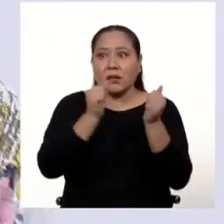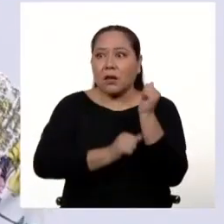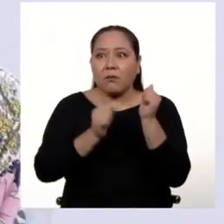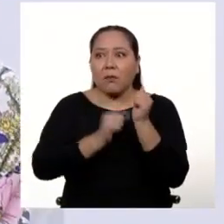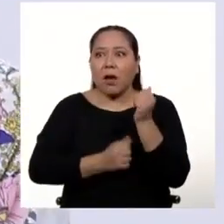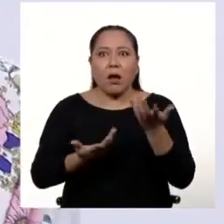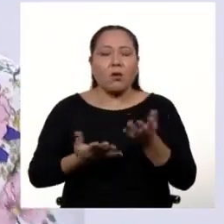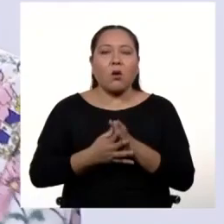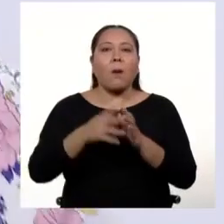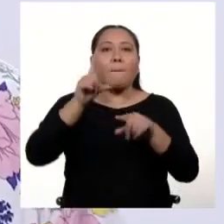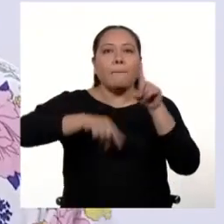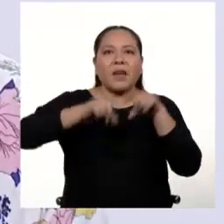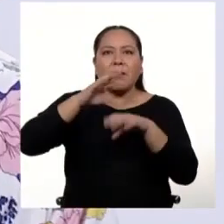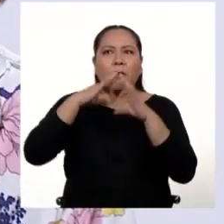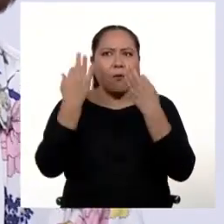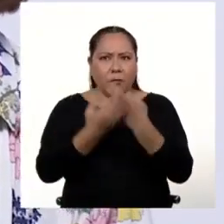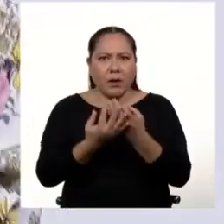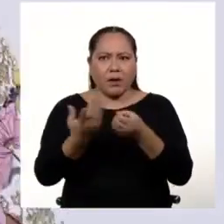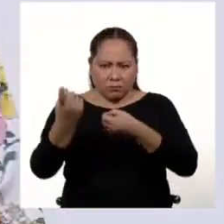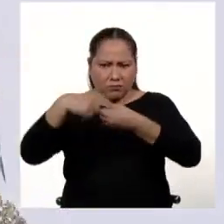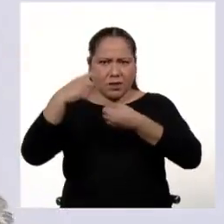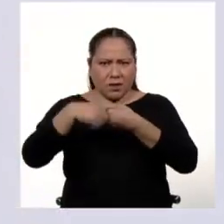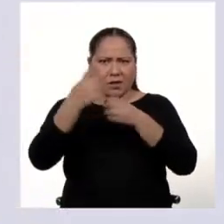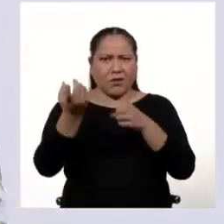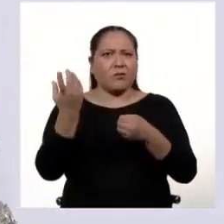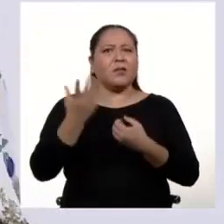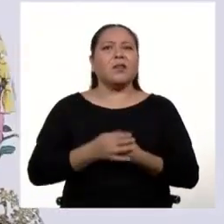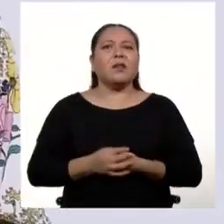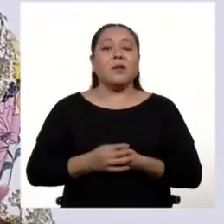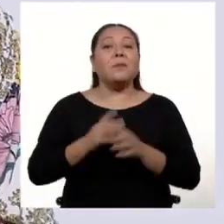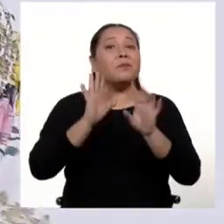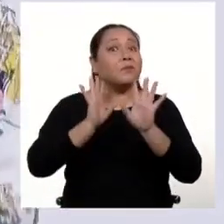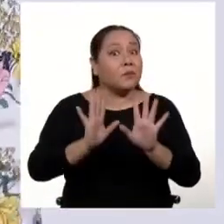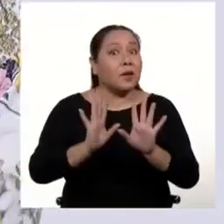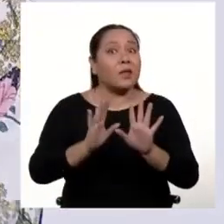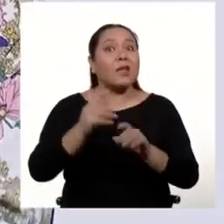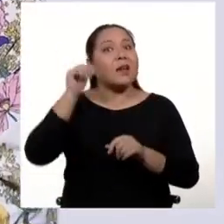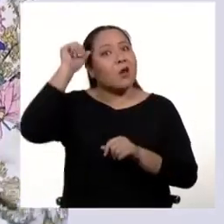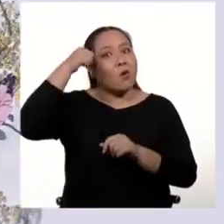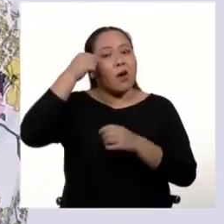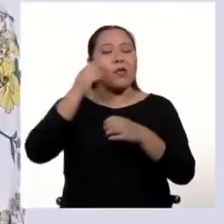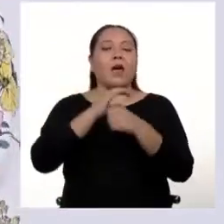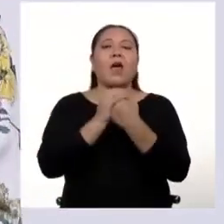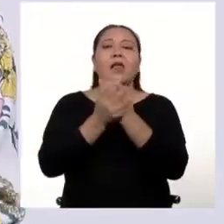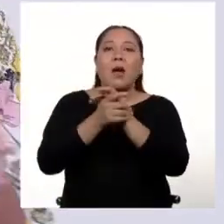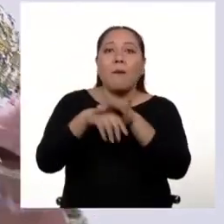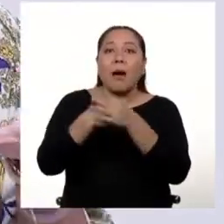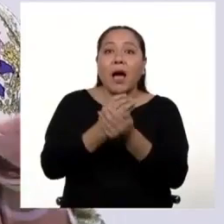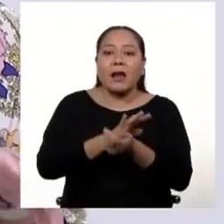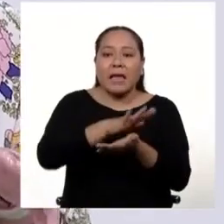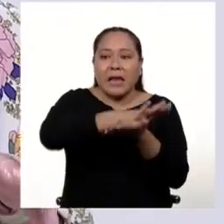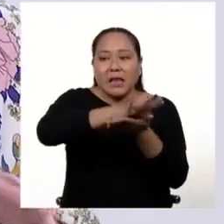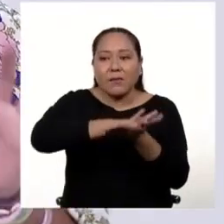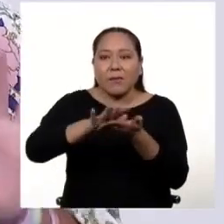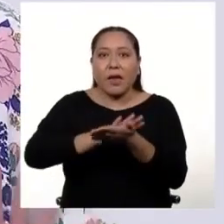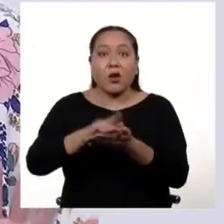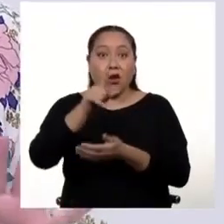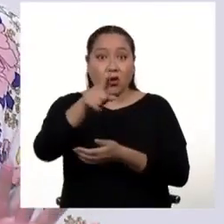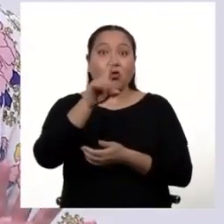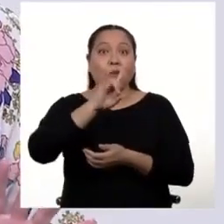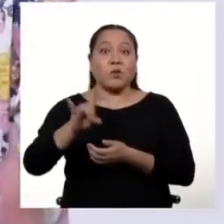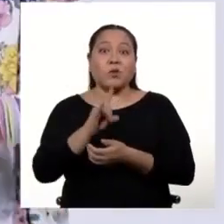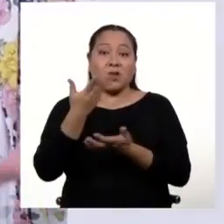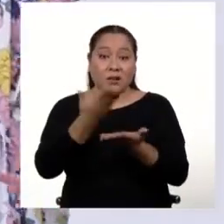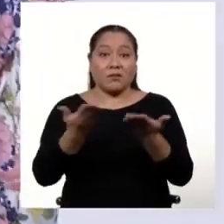algún familiar que viva contigo, pues invítalo a participar. Eso sí, es fundamental siempre lavarte bien las manos y limpiar todo lo que vayamos a usar en nuestra